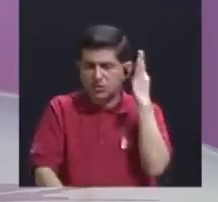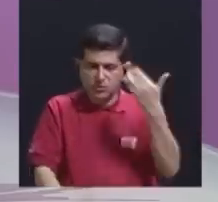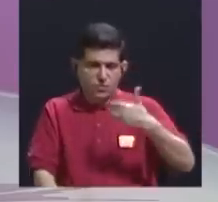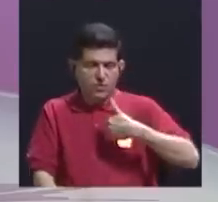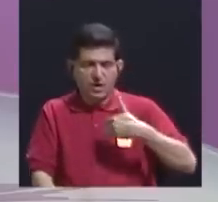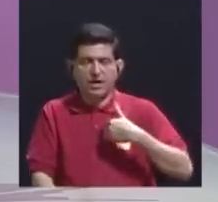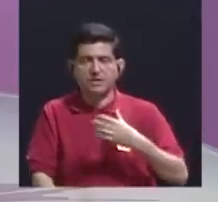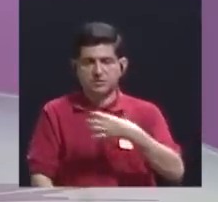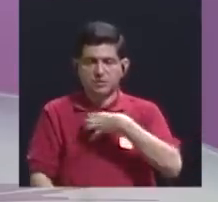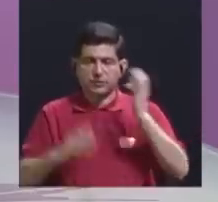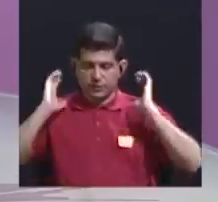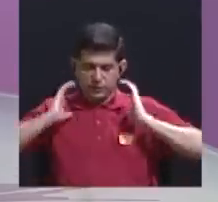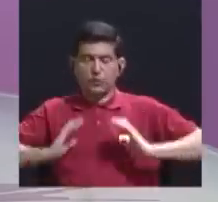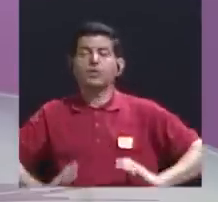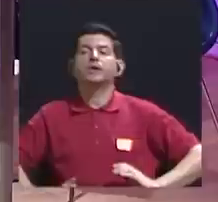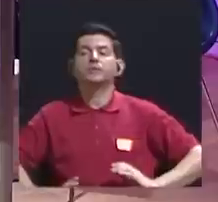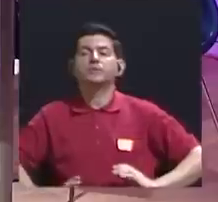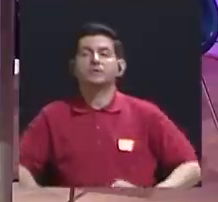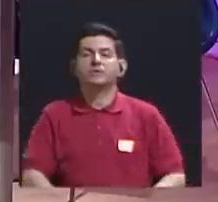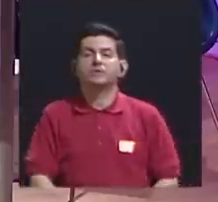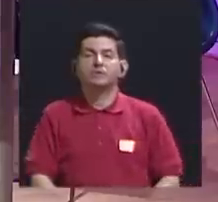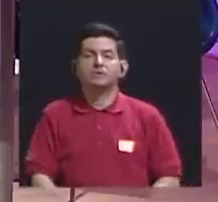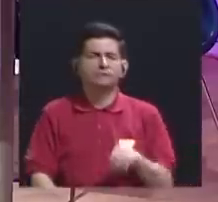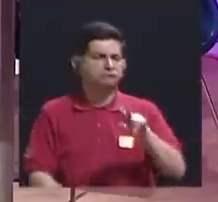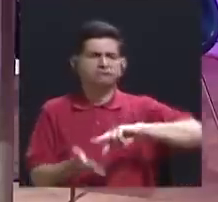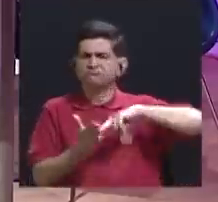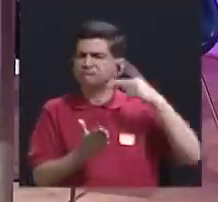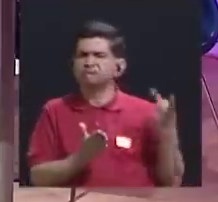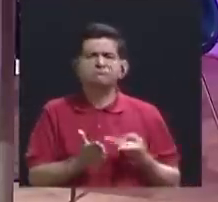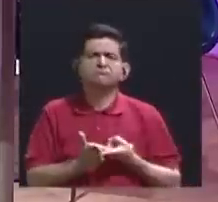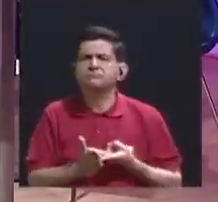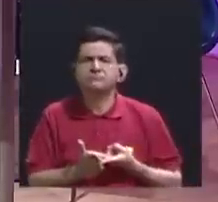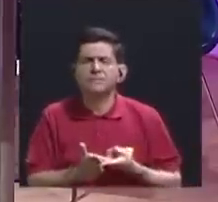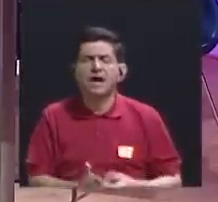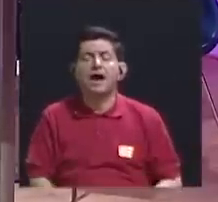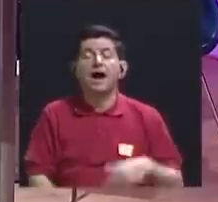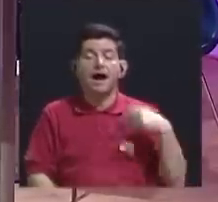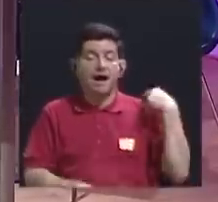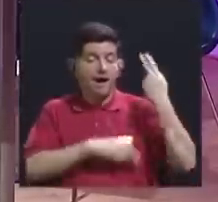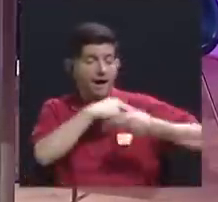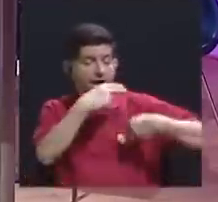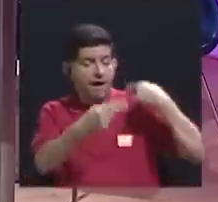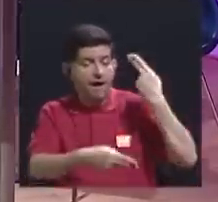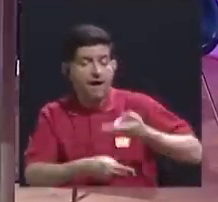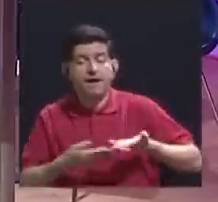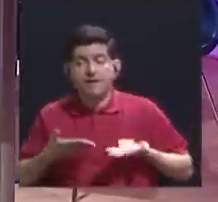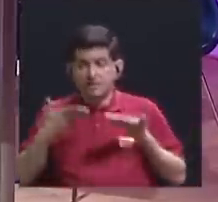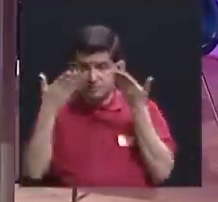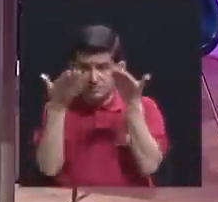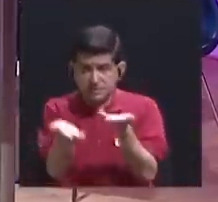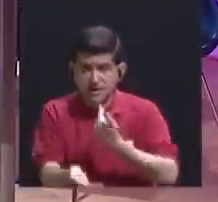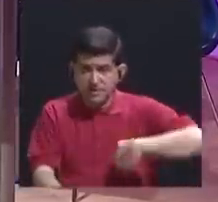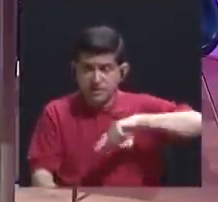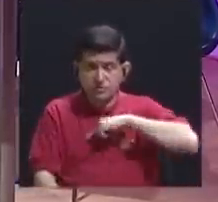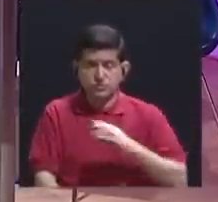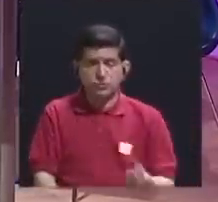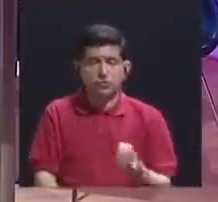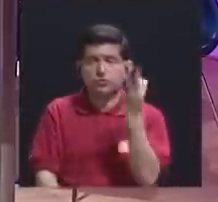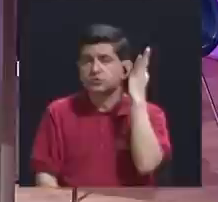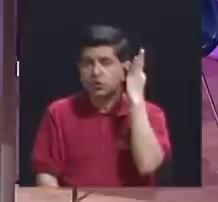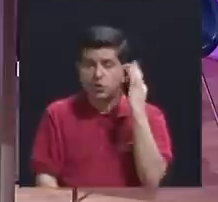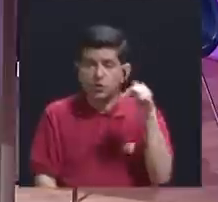tenemos sobre nuestro cuerpo y esto es una herencia que le tenemos que dejar a las jóvenes